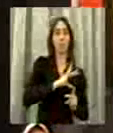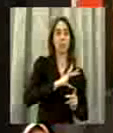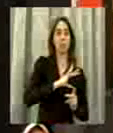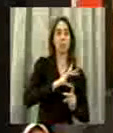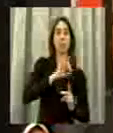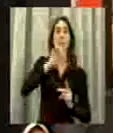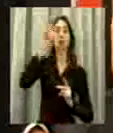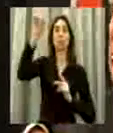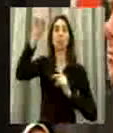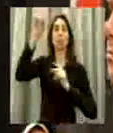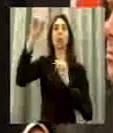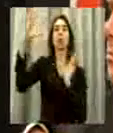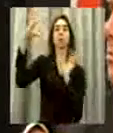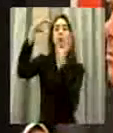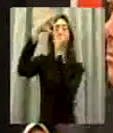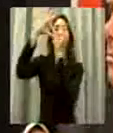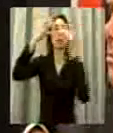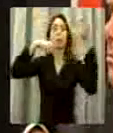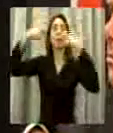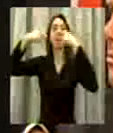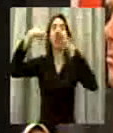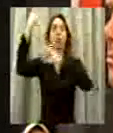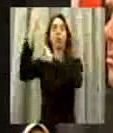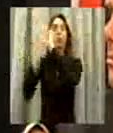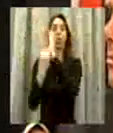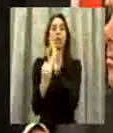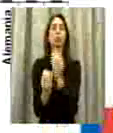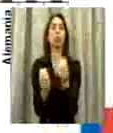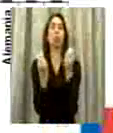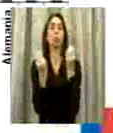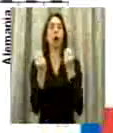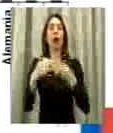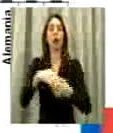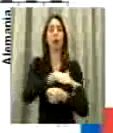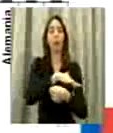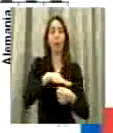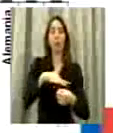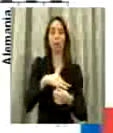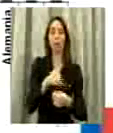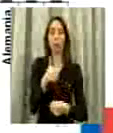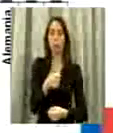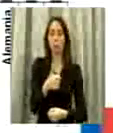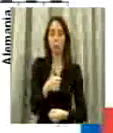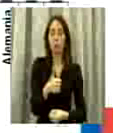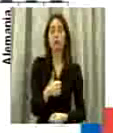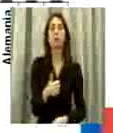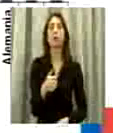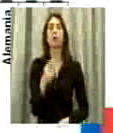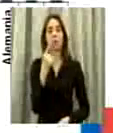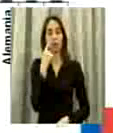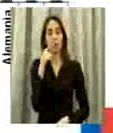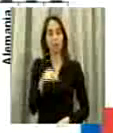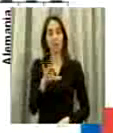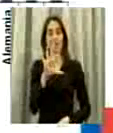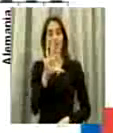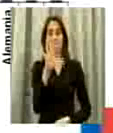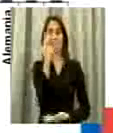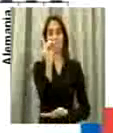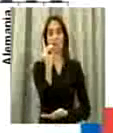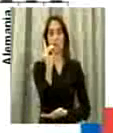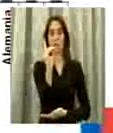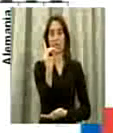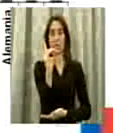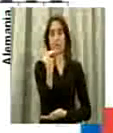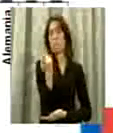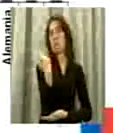internacionales en las mejores condiciones. Aquí vemos cuál es, al 5 de diciembre,